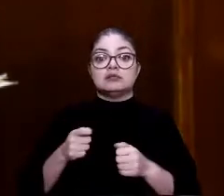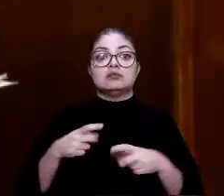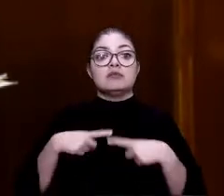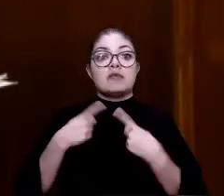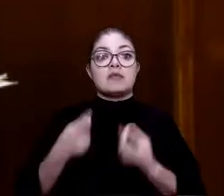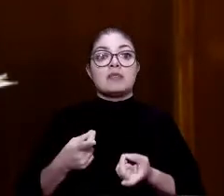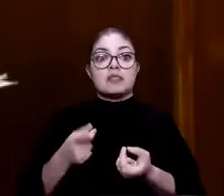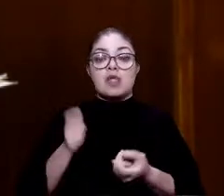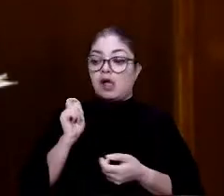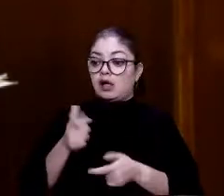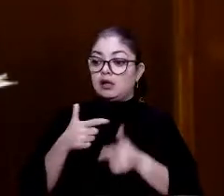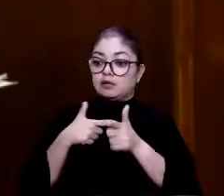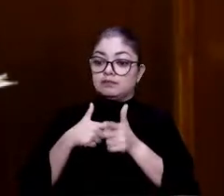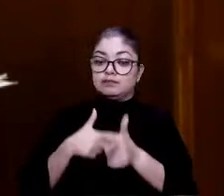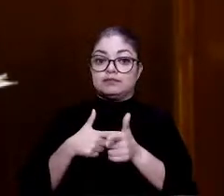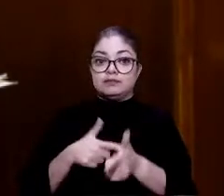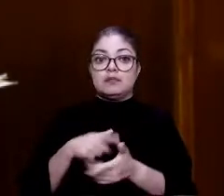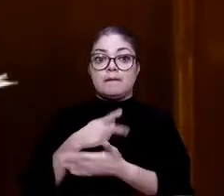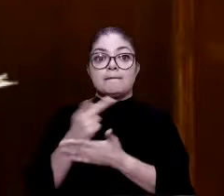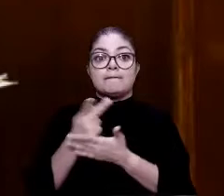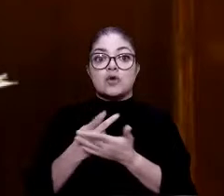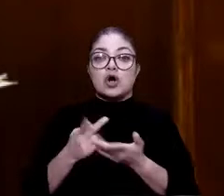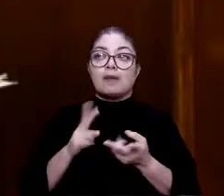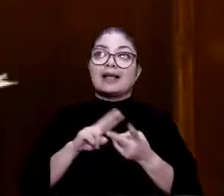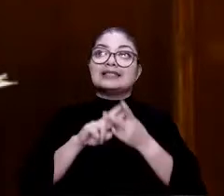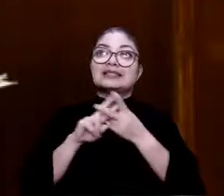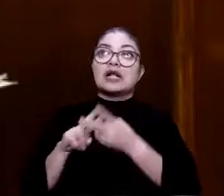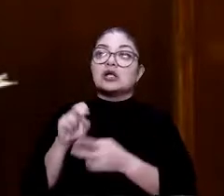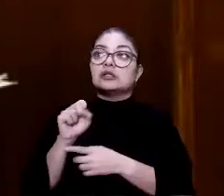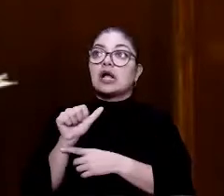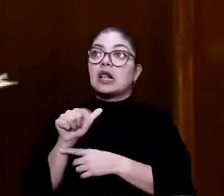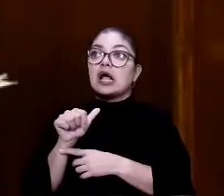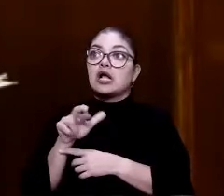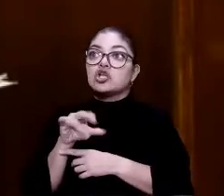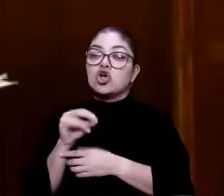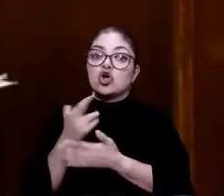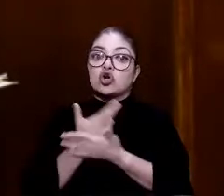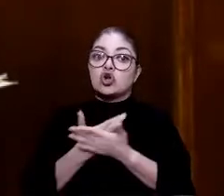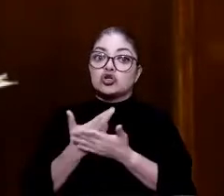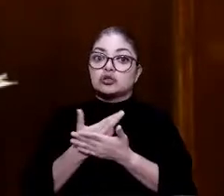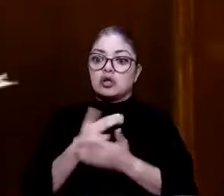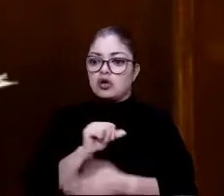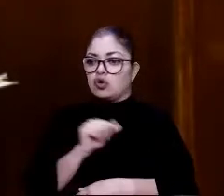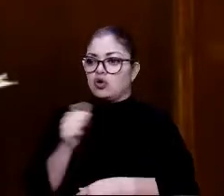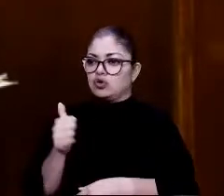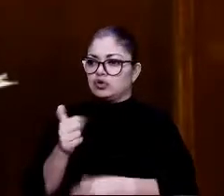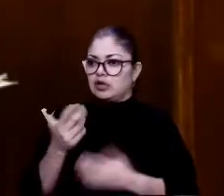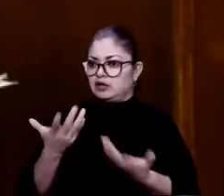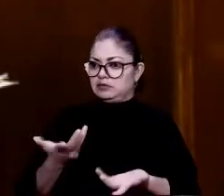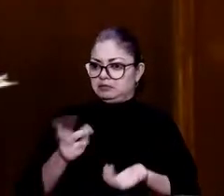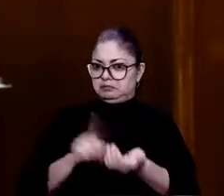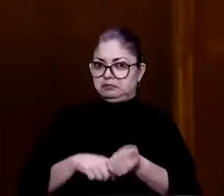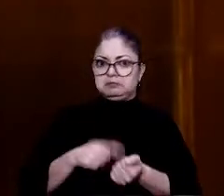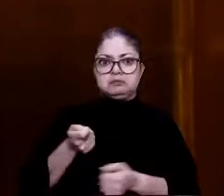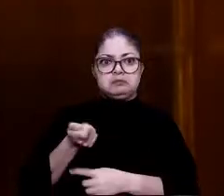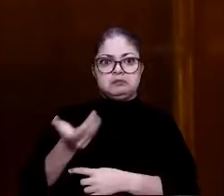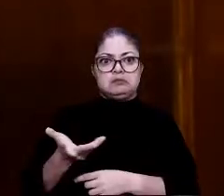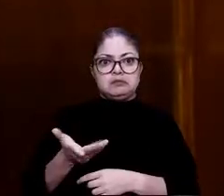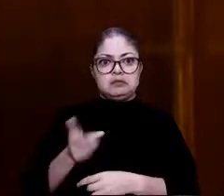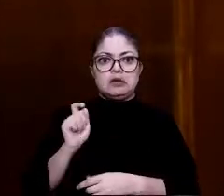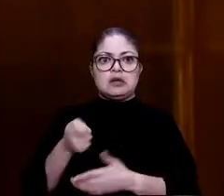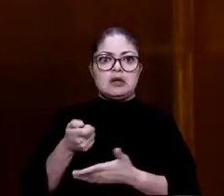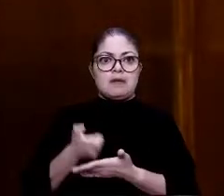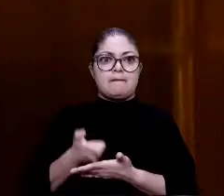su permanencia en el programa Estrella Salario Rosa, mientras que las demás figuras, se presume, son